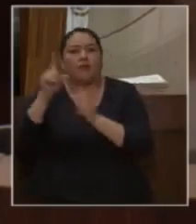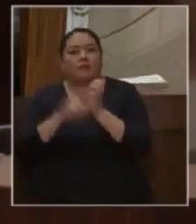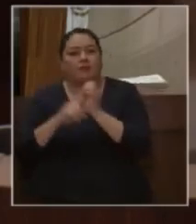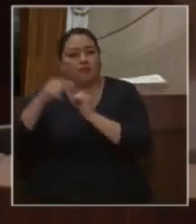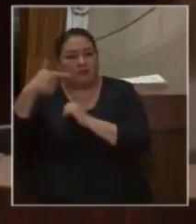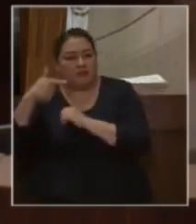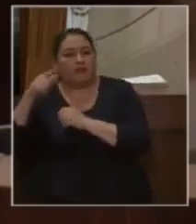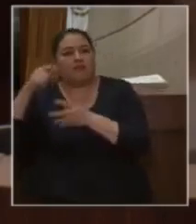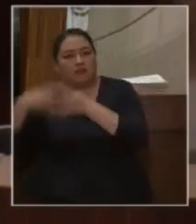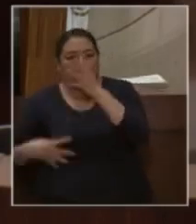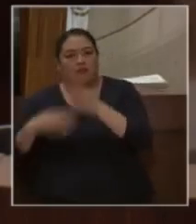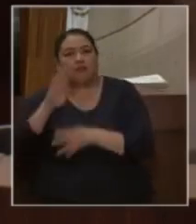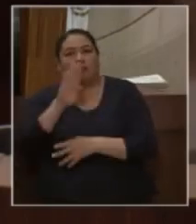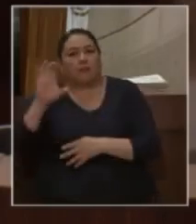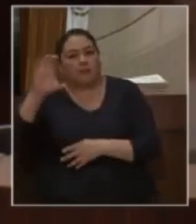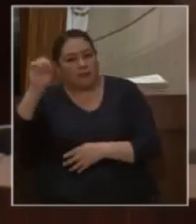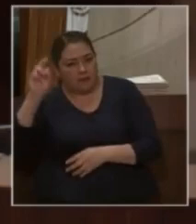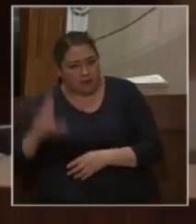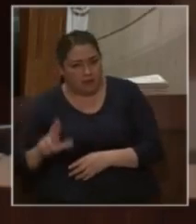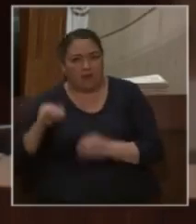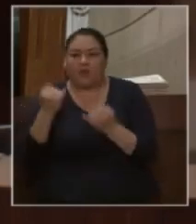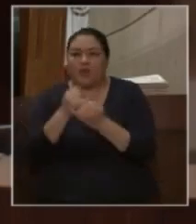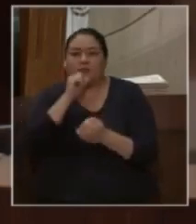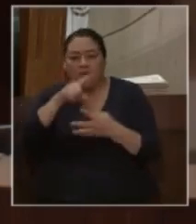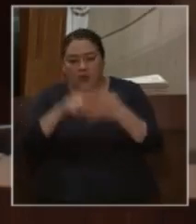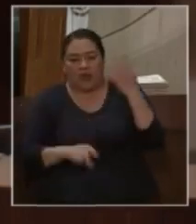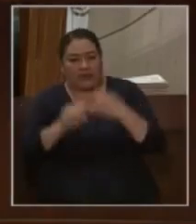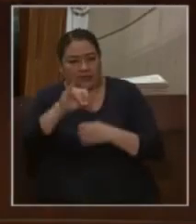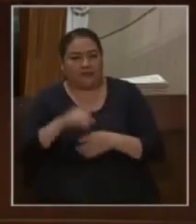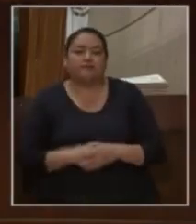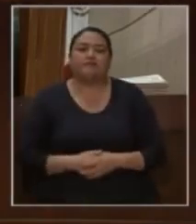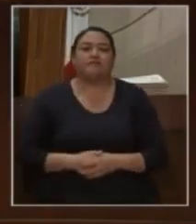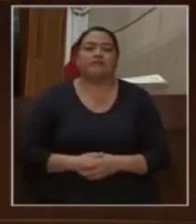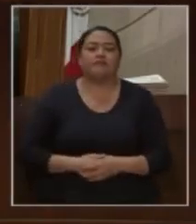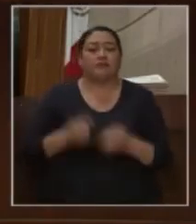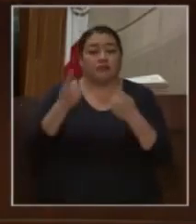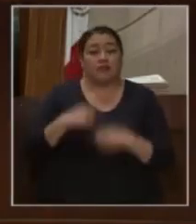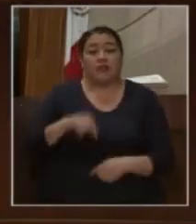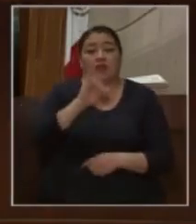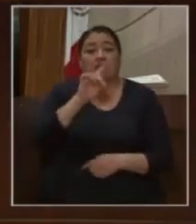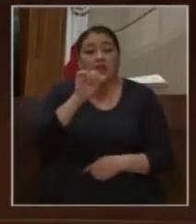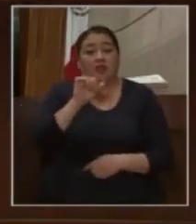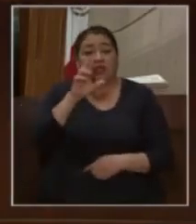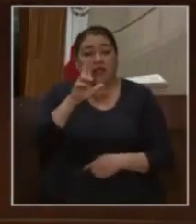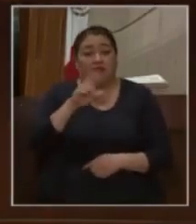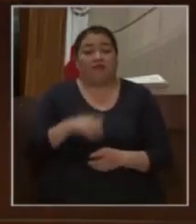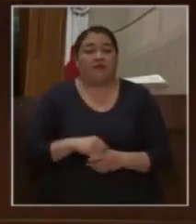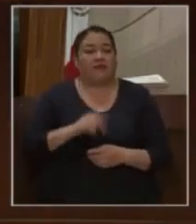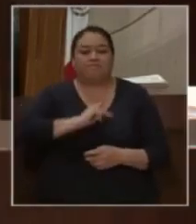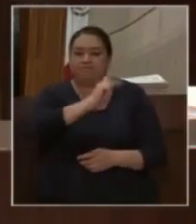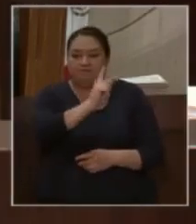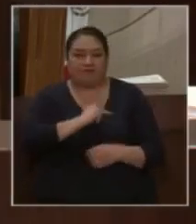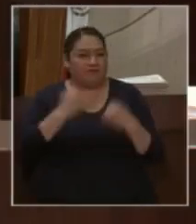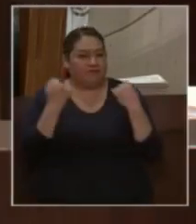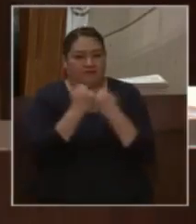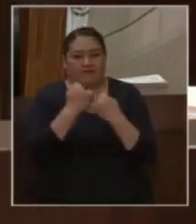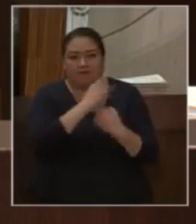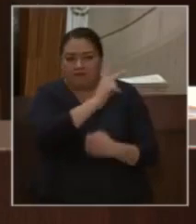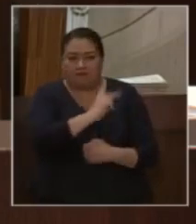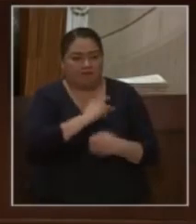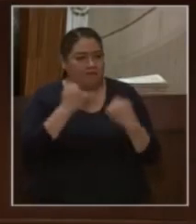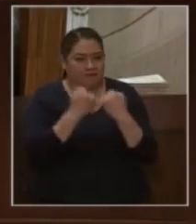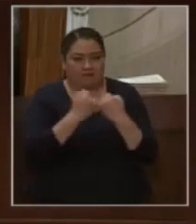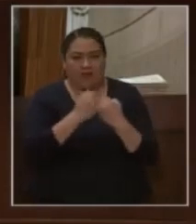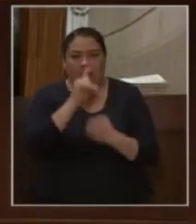y acumulados de Baja California Sur. A favor de los restantes proyectos. Magistrado Indalfer Infante González. En los mismos términos del magistrado de la